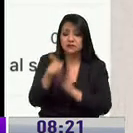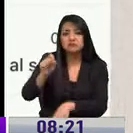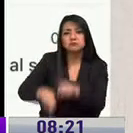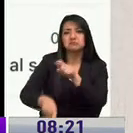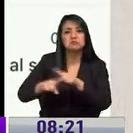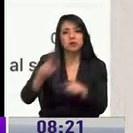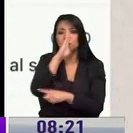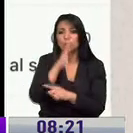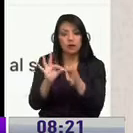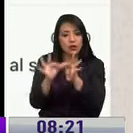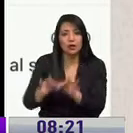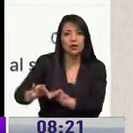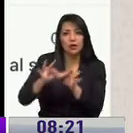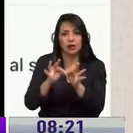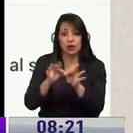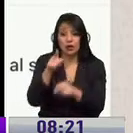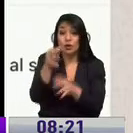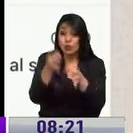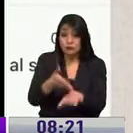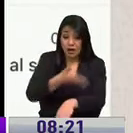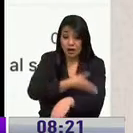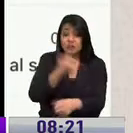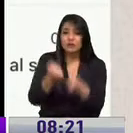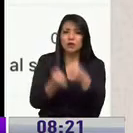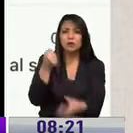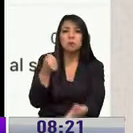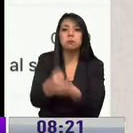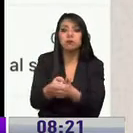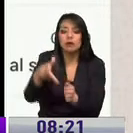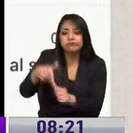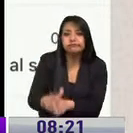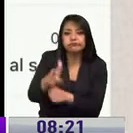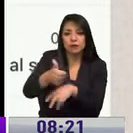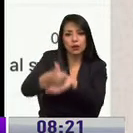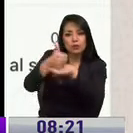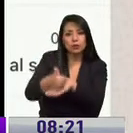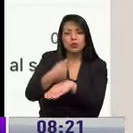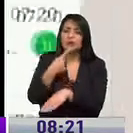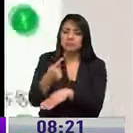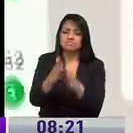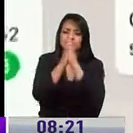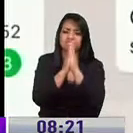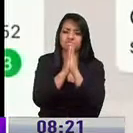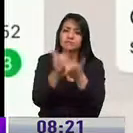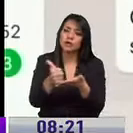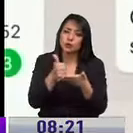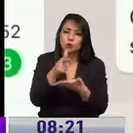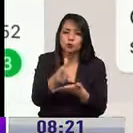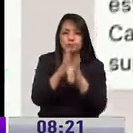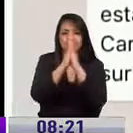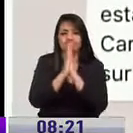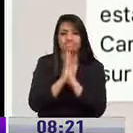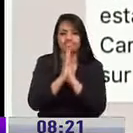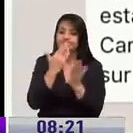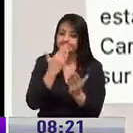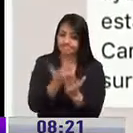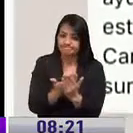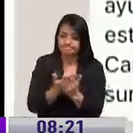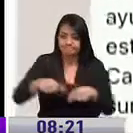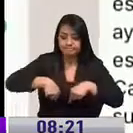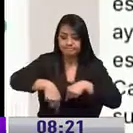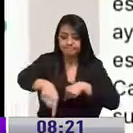pero nunca lo hicieron. La madrugada de hoy un vehículo se accidentó. Aquí creo que eso buscan las autoridades. Quisiera que nos ayuden como medio de comunicación. Estamos muy agradecidos. Avenida